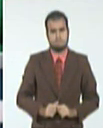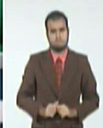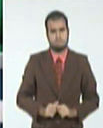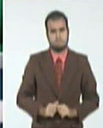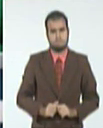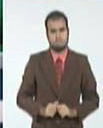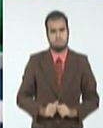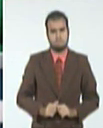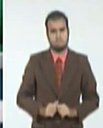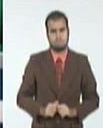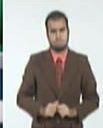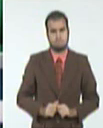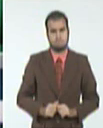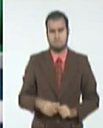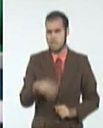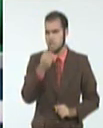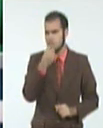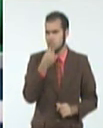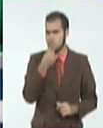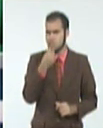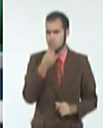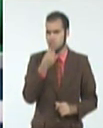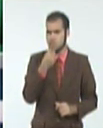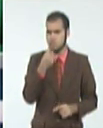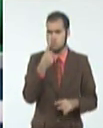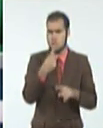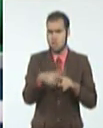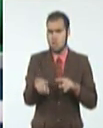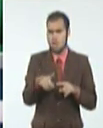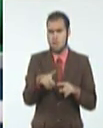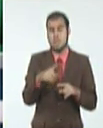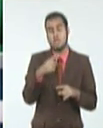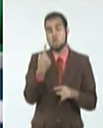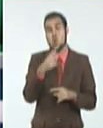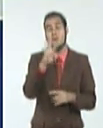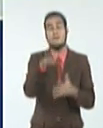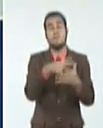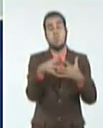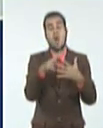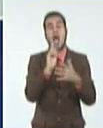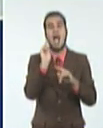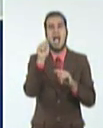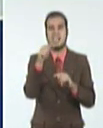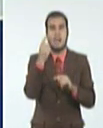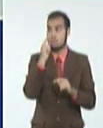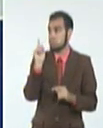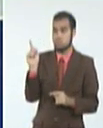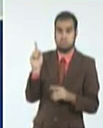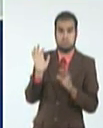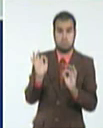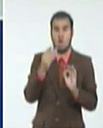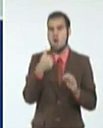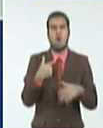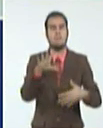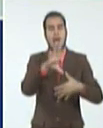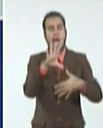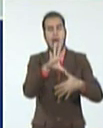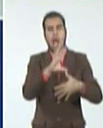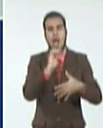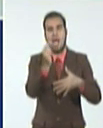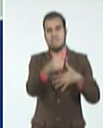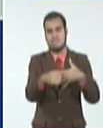puede ejemplificar en este cuadro que teníamos preparado cuál es la situación de las Américas realmente. Ahí lo tiene, doctor, y del